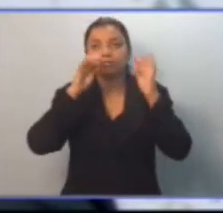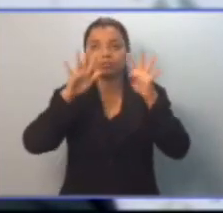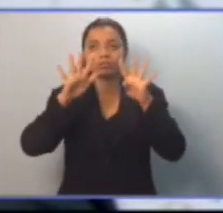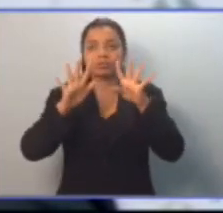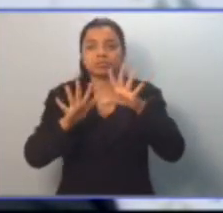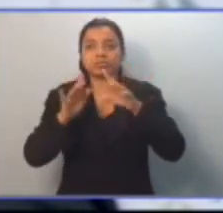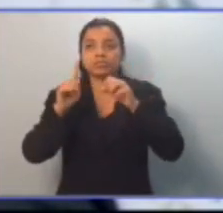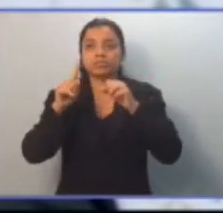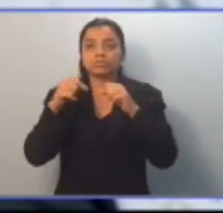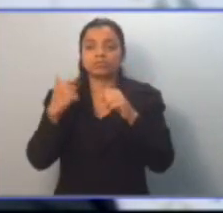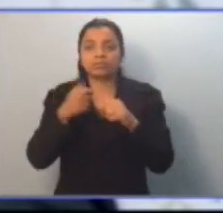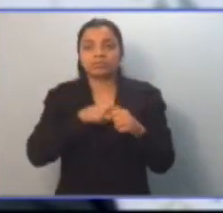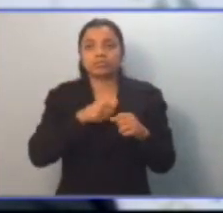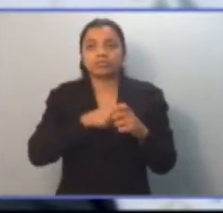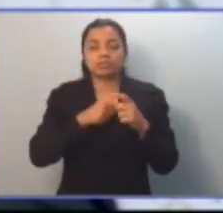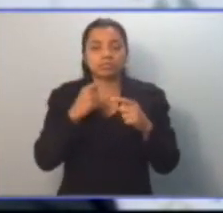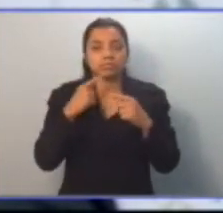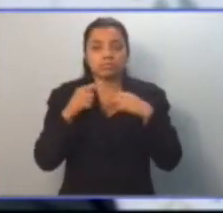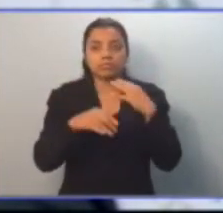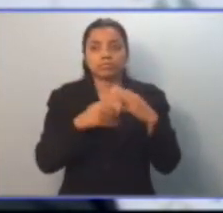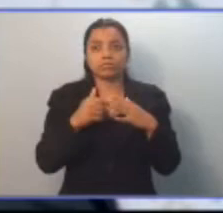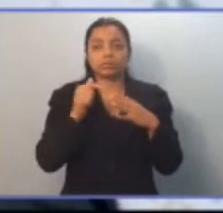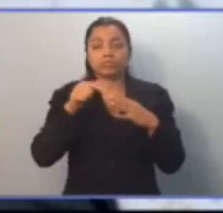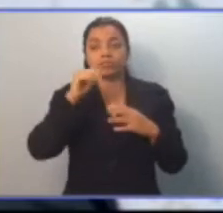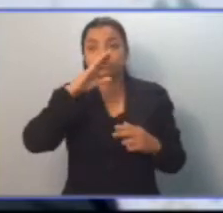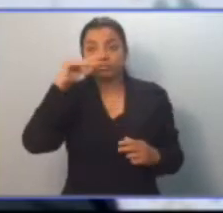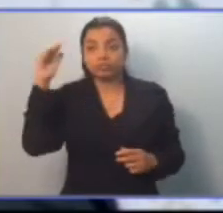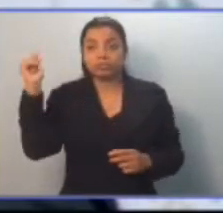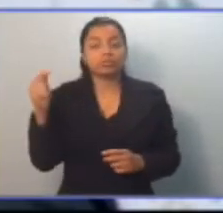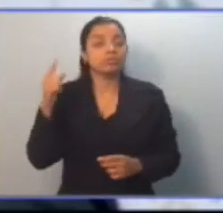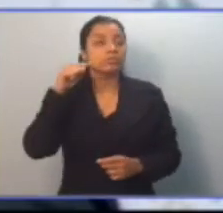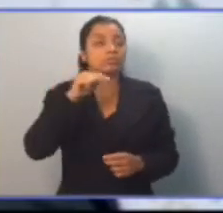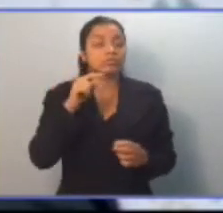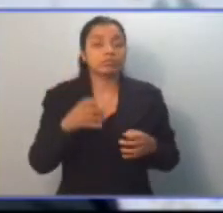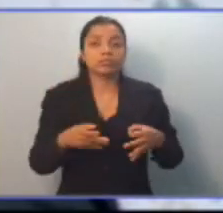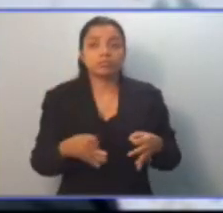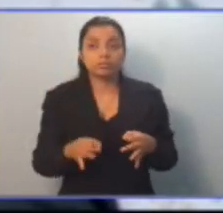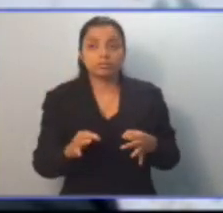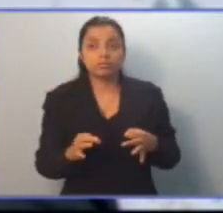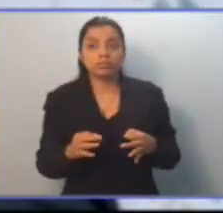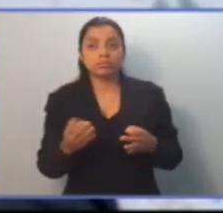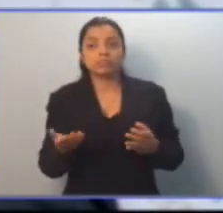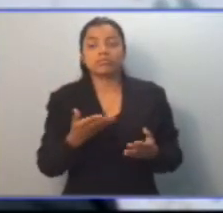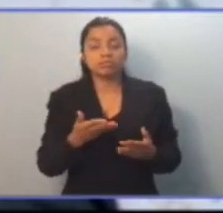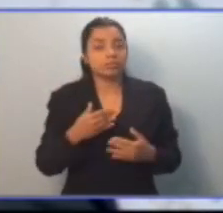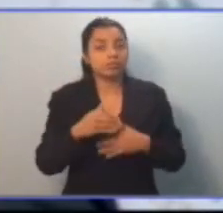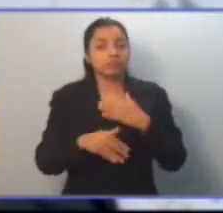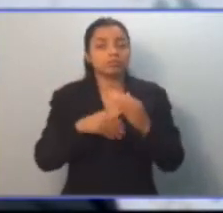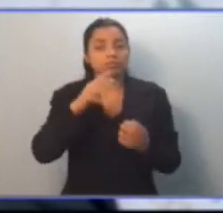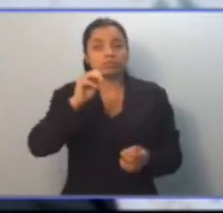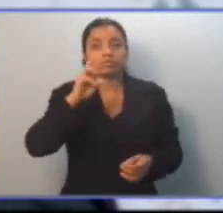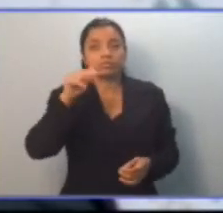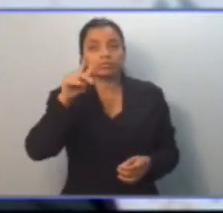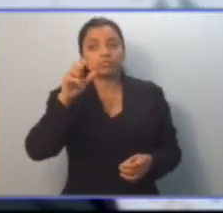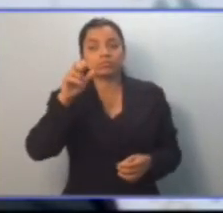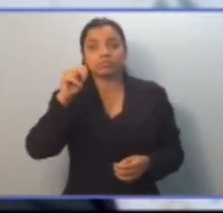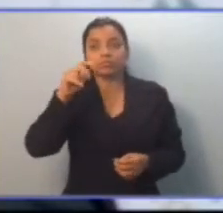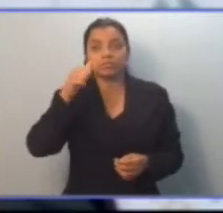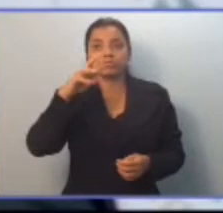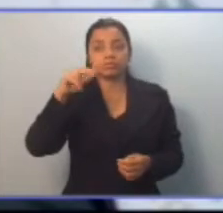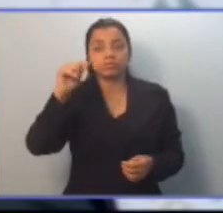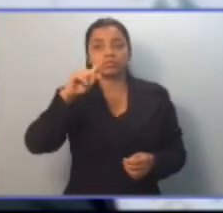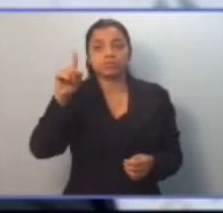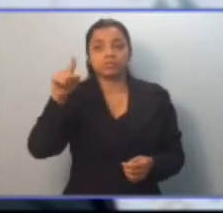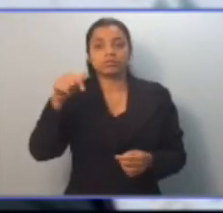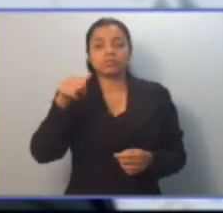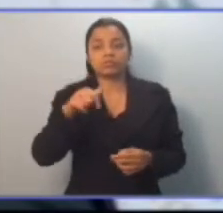que rige las extradiciones con el referido país. De esa manera se entrega a Marvin González siguiendo todos los procedimientos que la ley